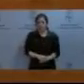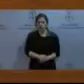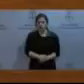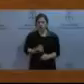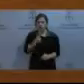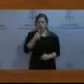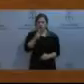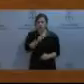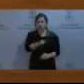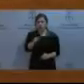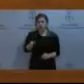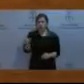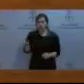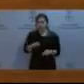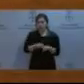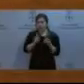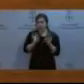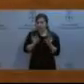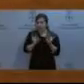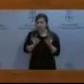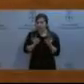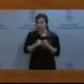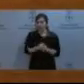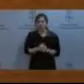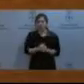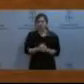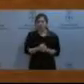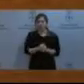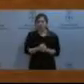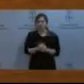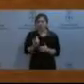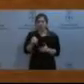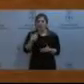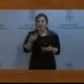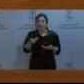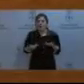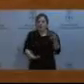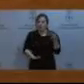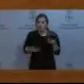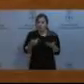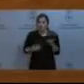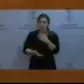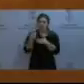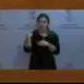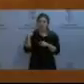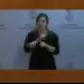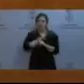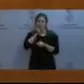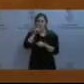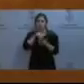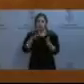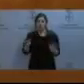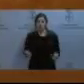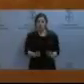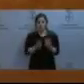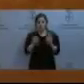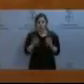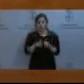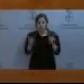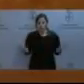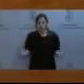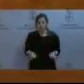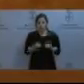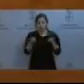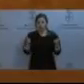Los cuidados en una población de estas características. Ya en una evaluación realizada en noviembre de 2009, publicada